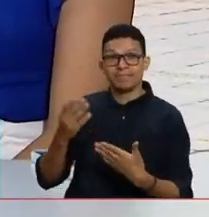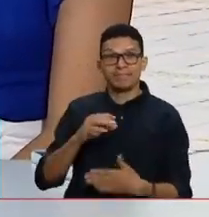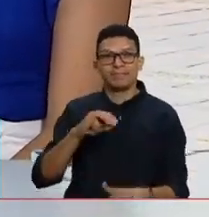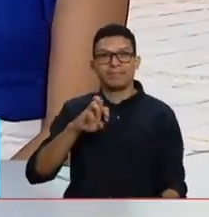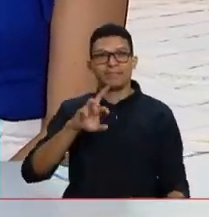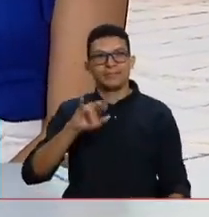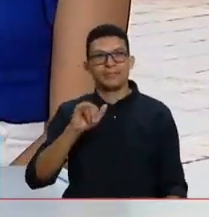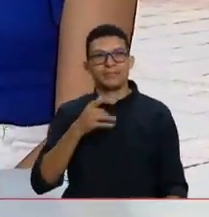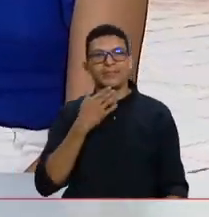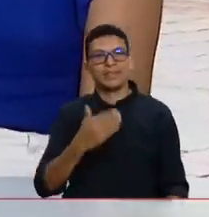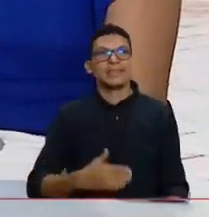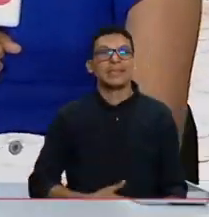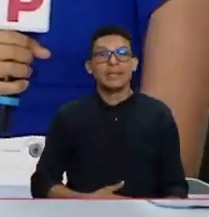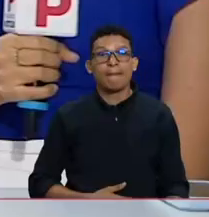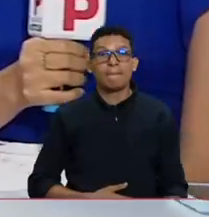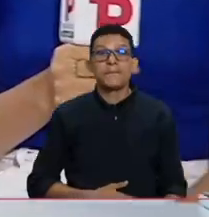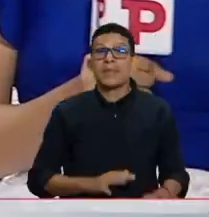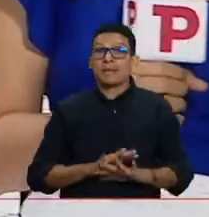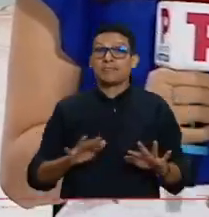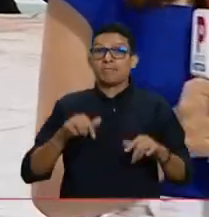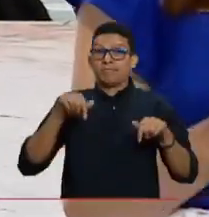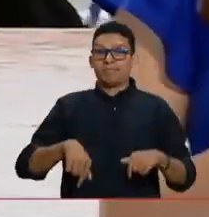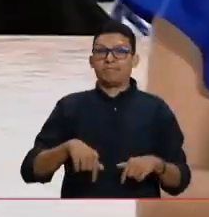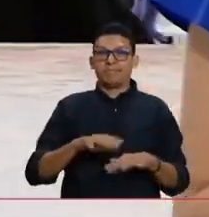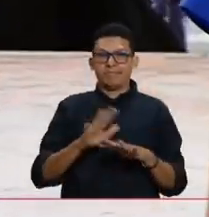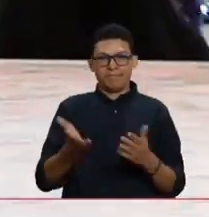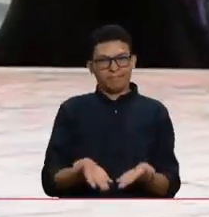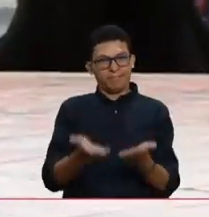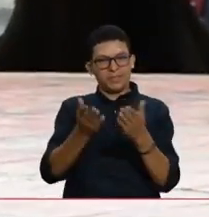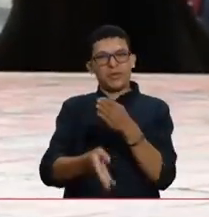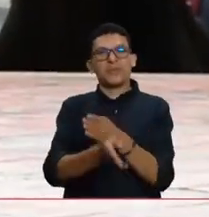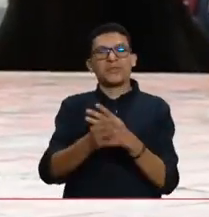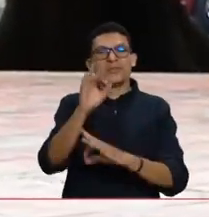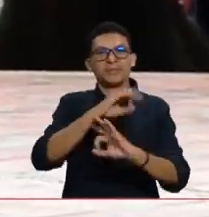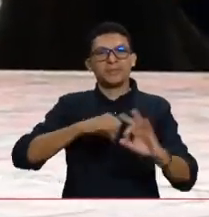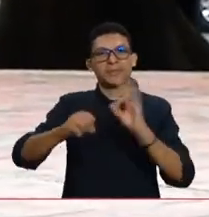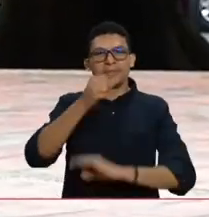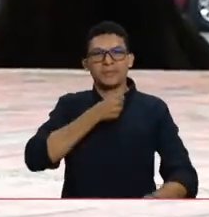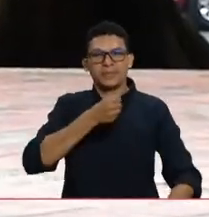acompañado. Eso es todo desde aquí. Sigan ustedes por ahora con más Telepacífico Noticias.